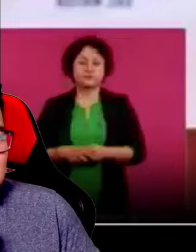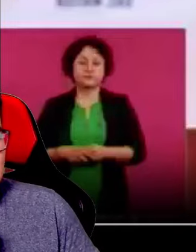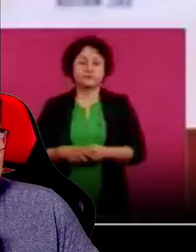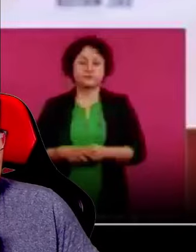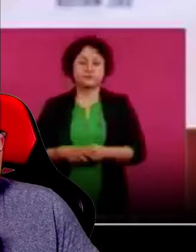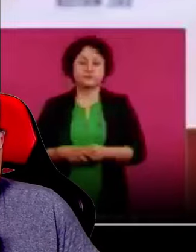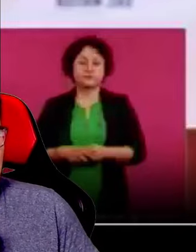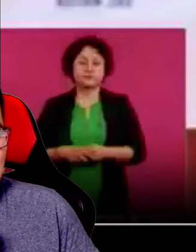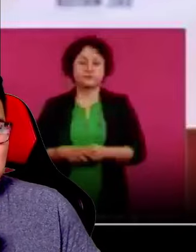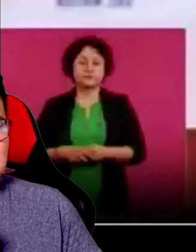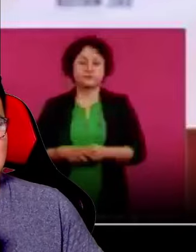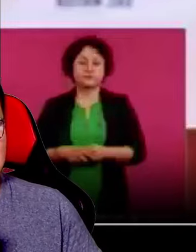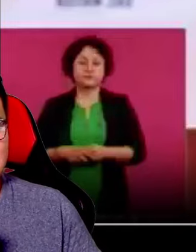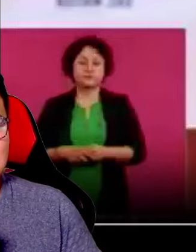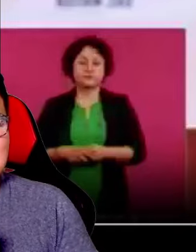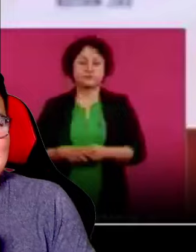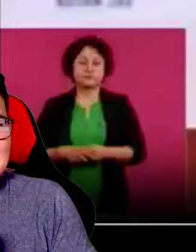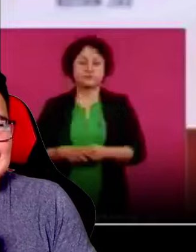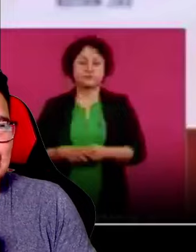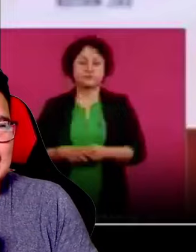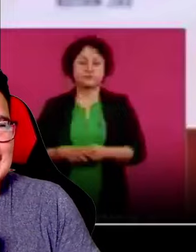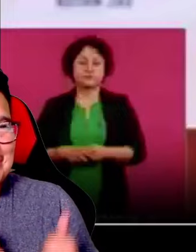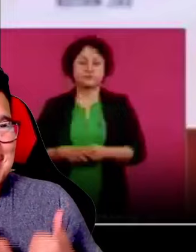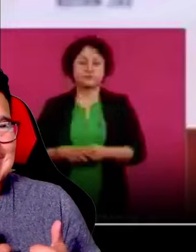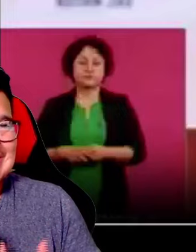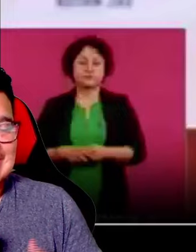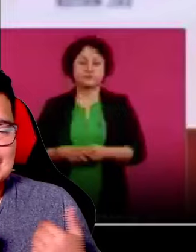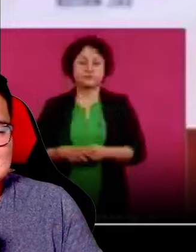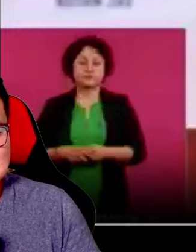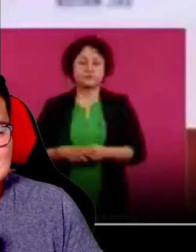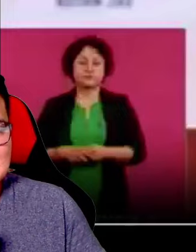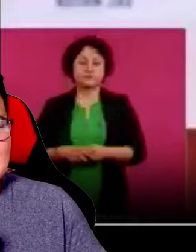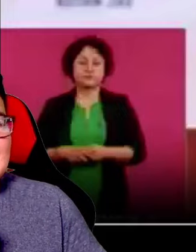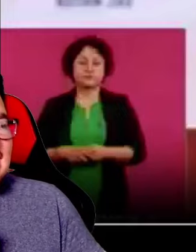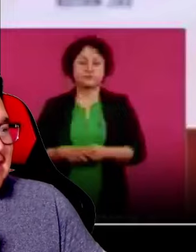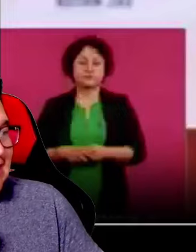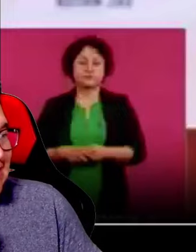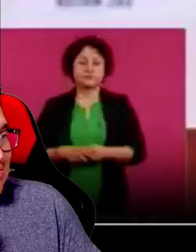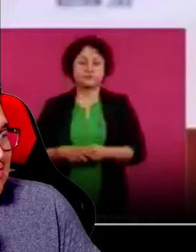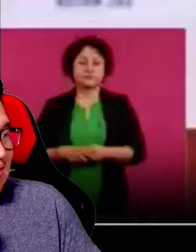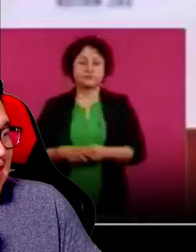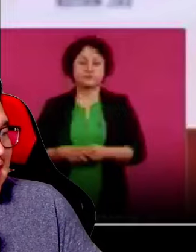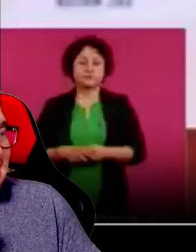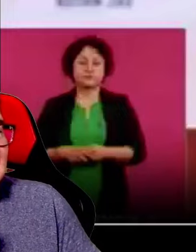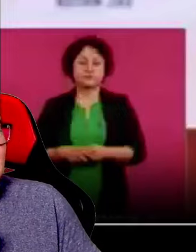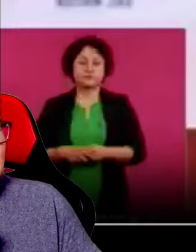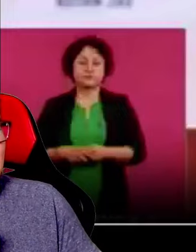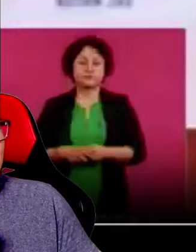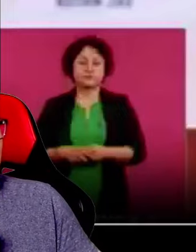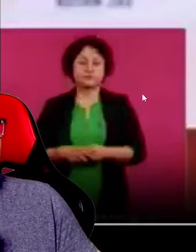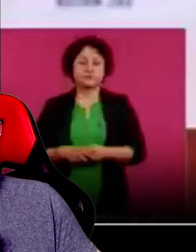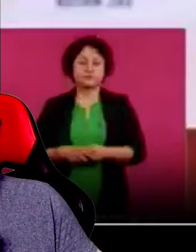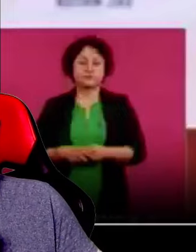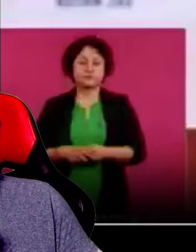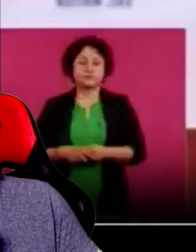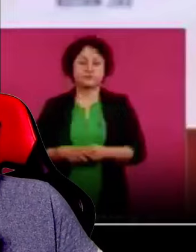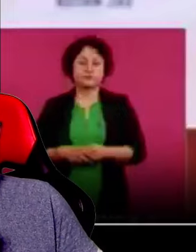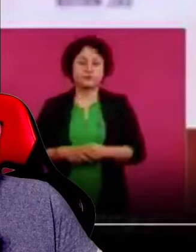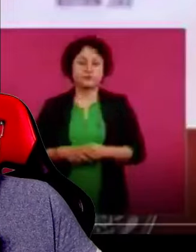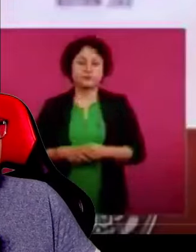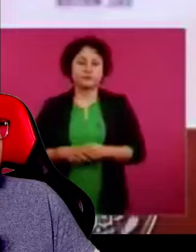de lo que dijo el presidente Andrés Manuel López Obrador agradezco que compartan que le manita arriba y se suscriban a este